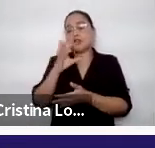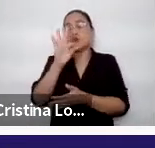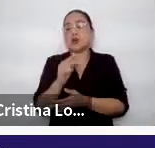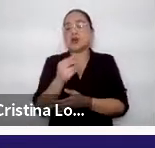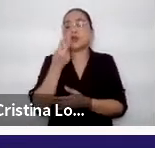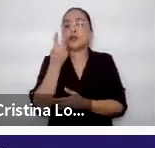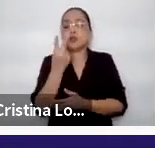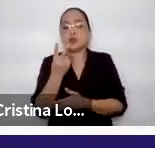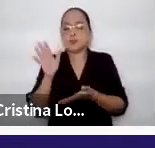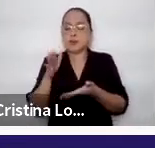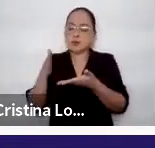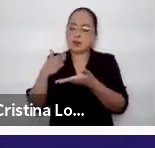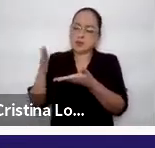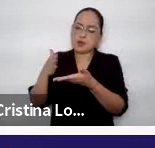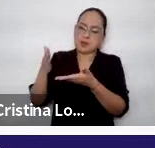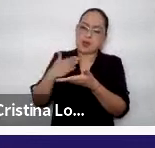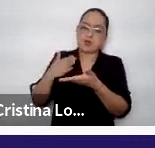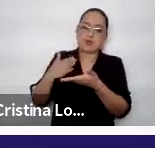3542.